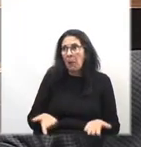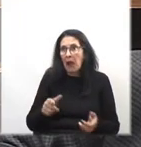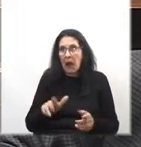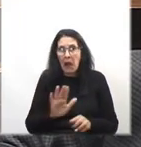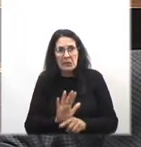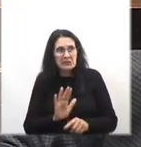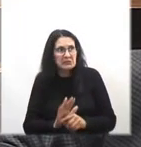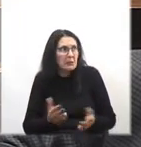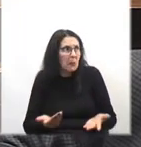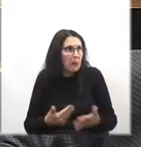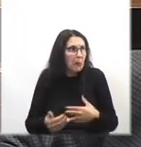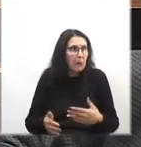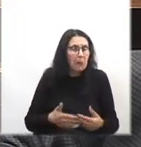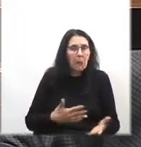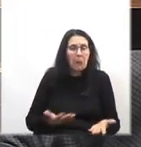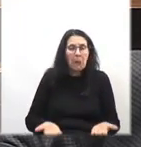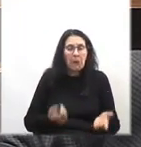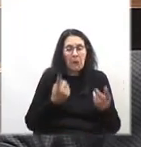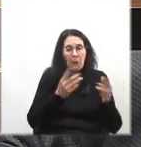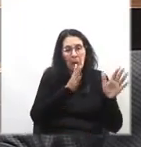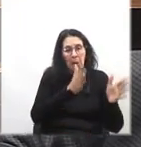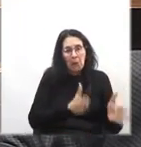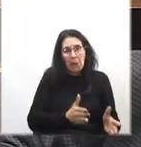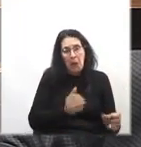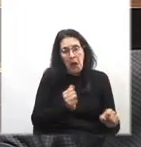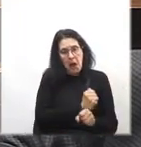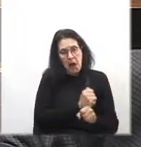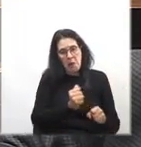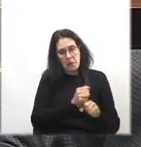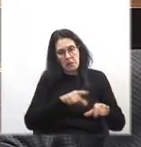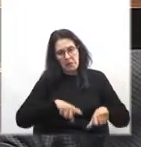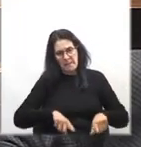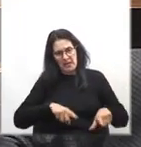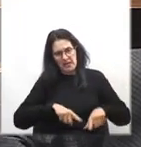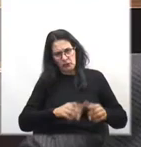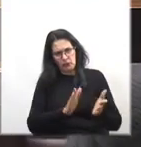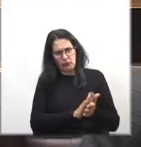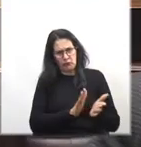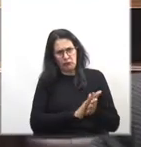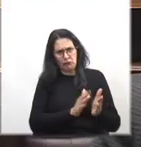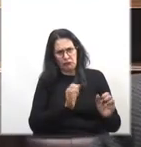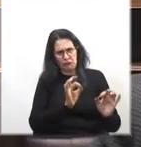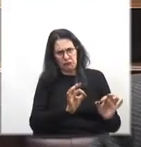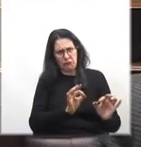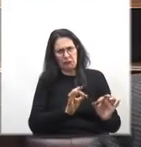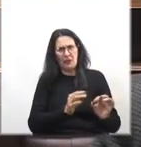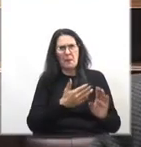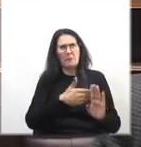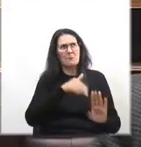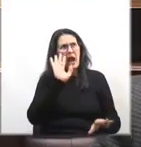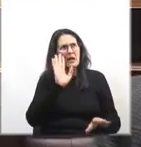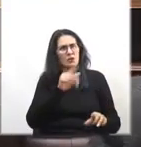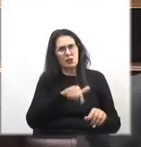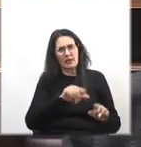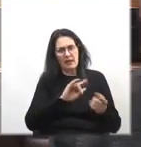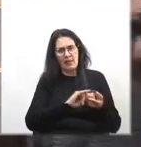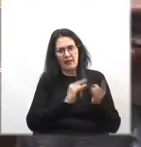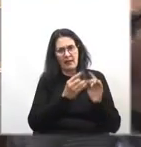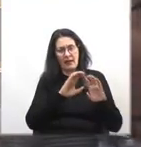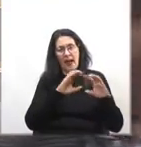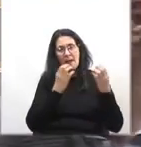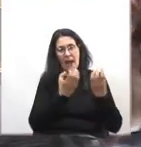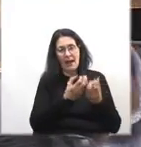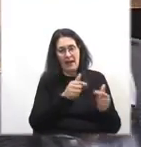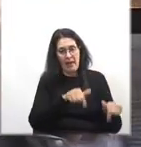Por un lado, reprobamos la gestión del ministro por una mayoría importante de la Cámara y por otro